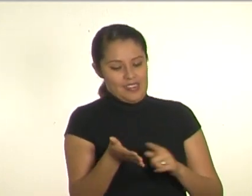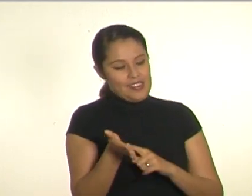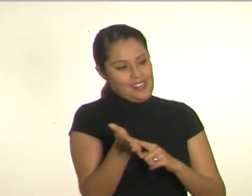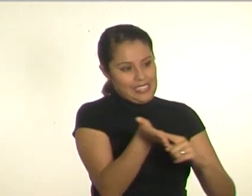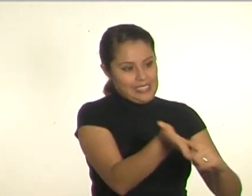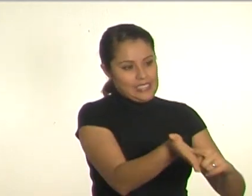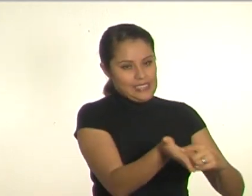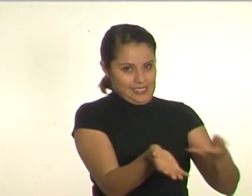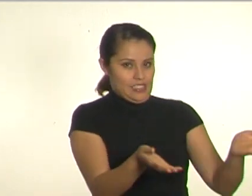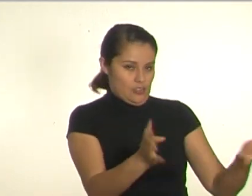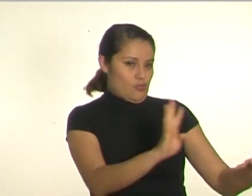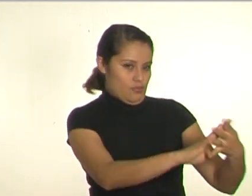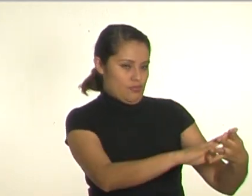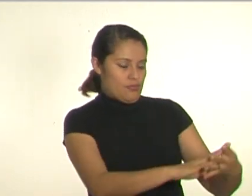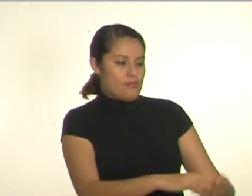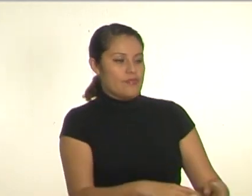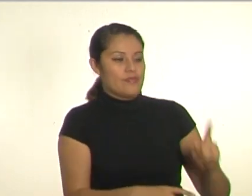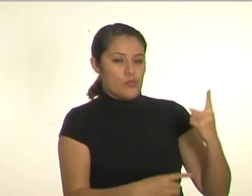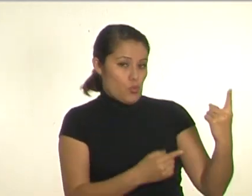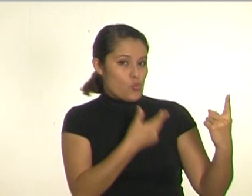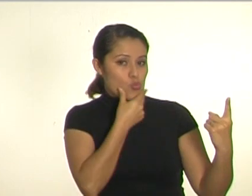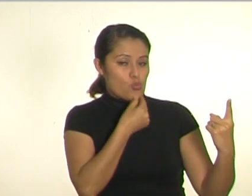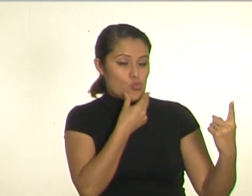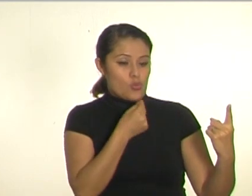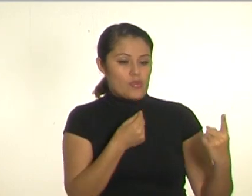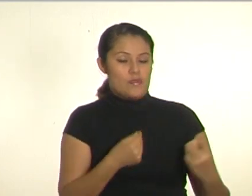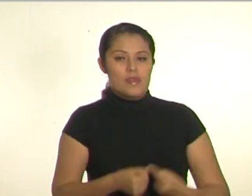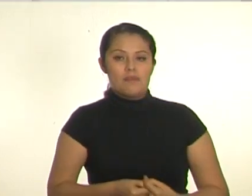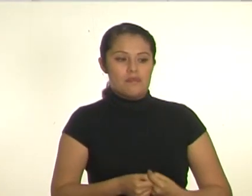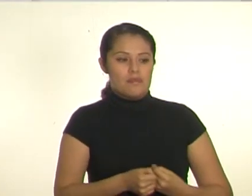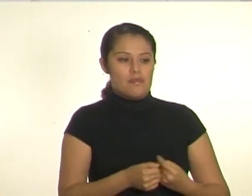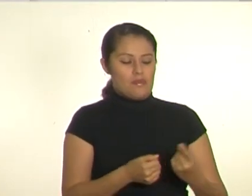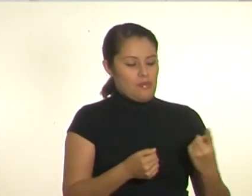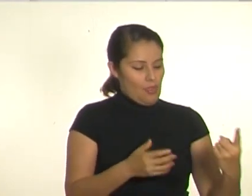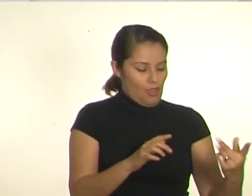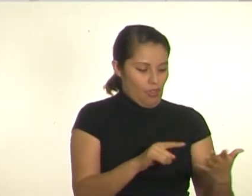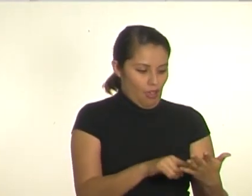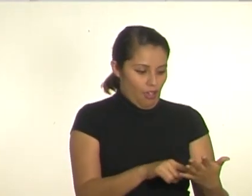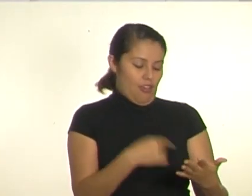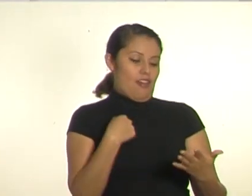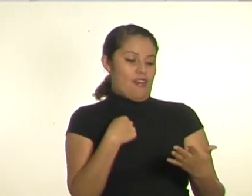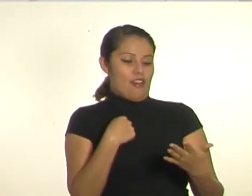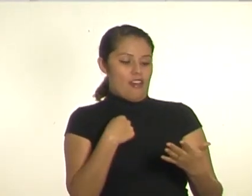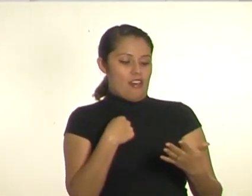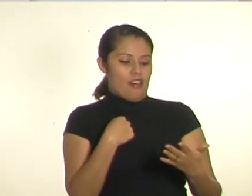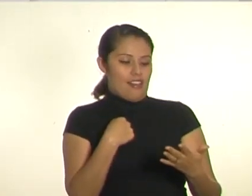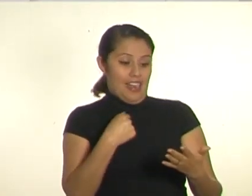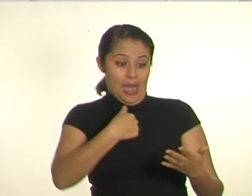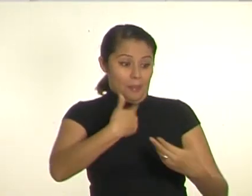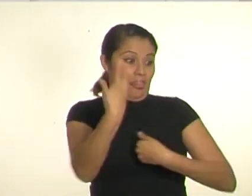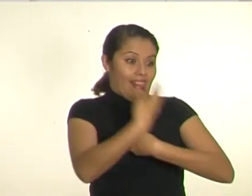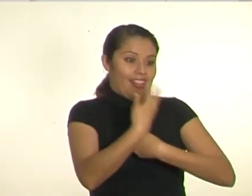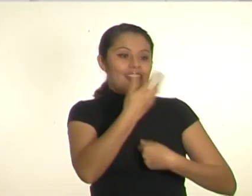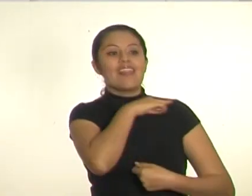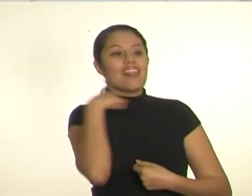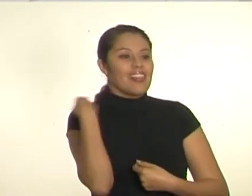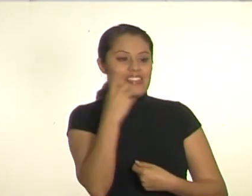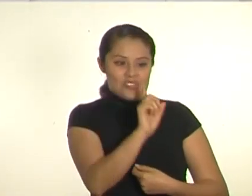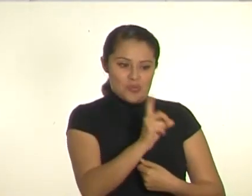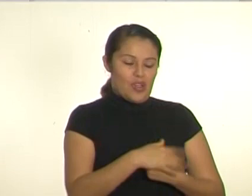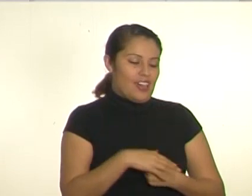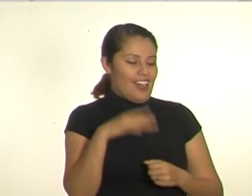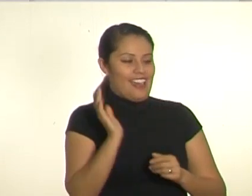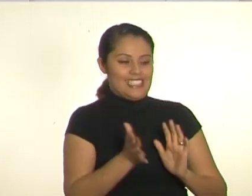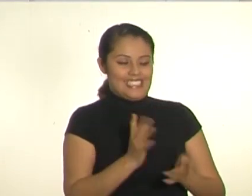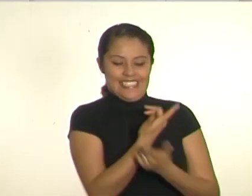el reo queda libre. No lo logran fusilar porque